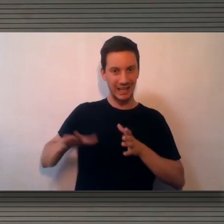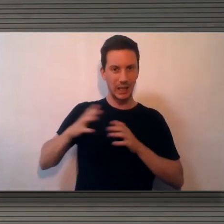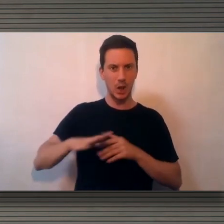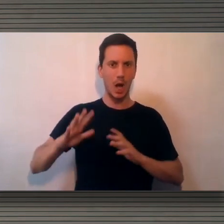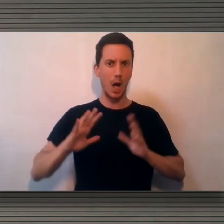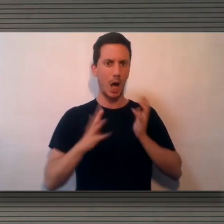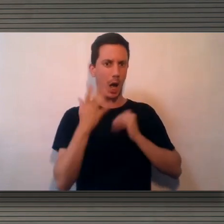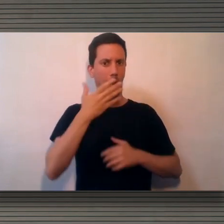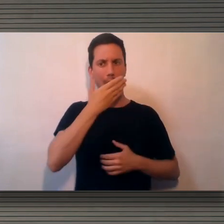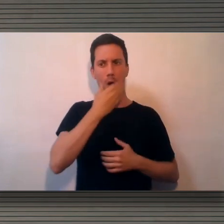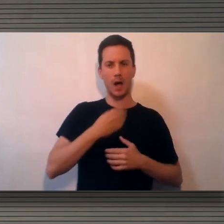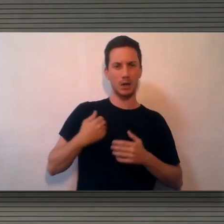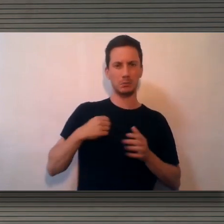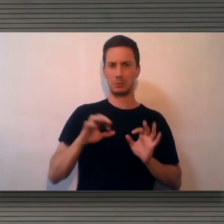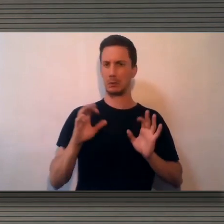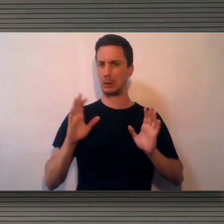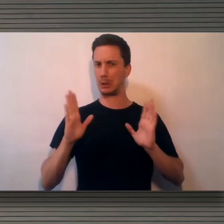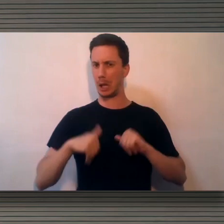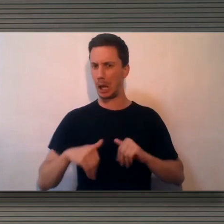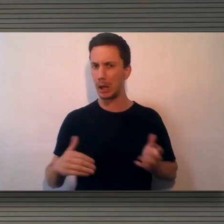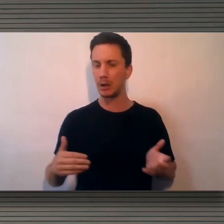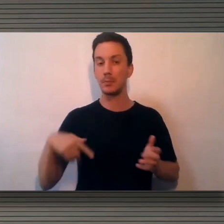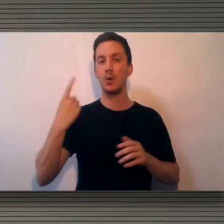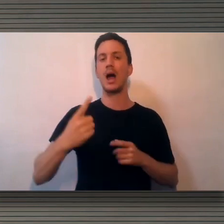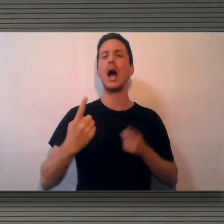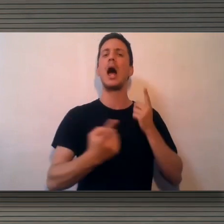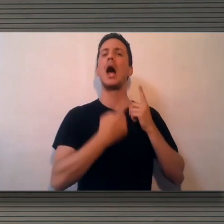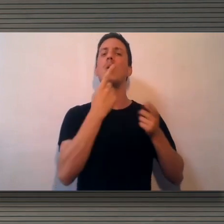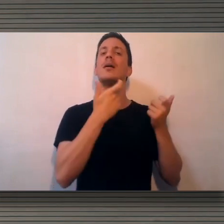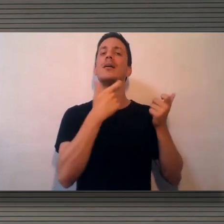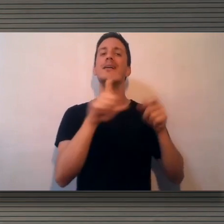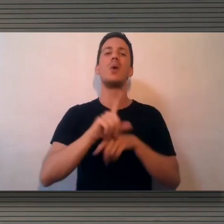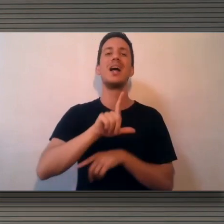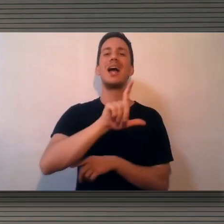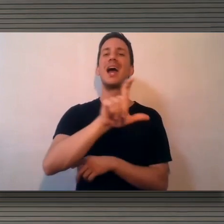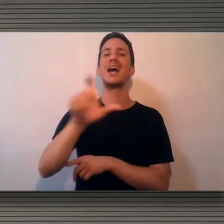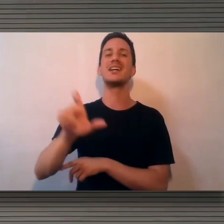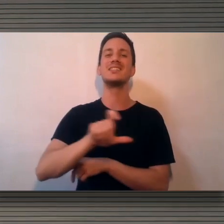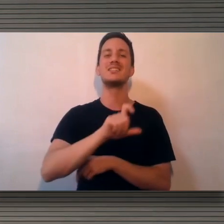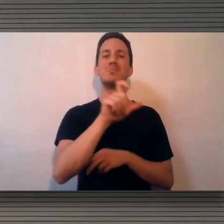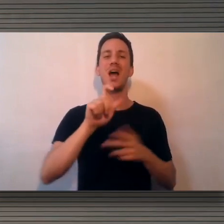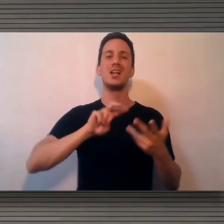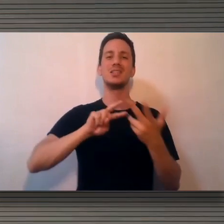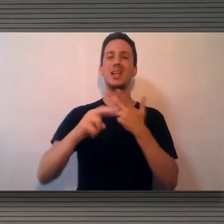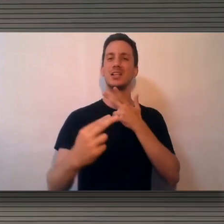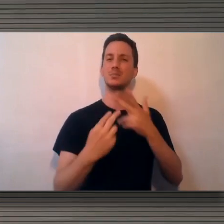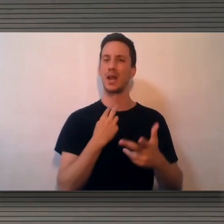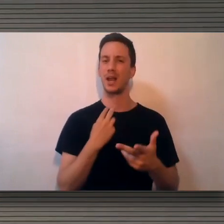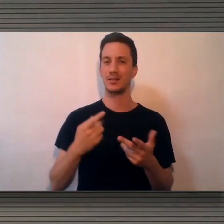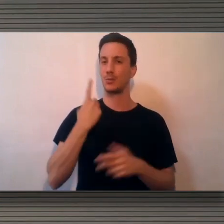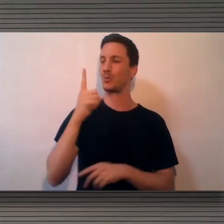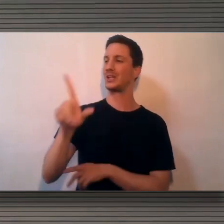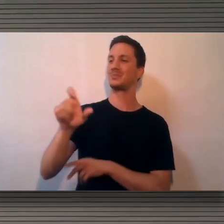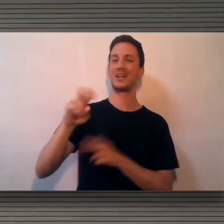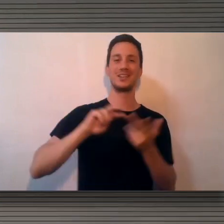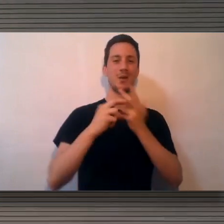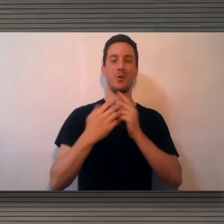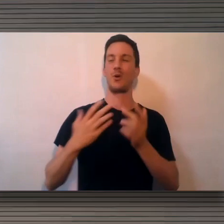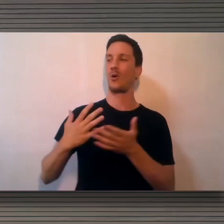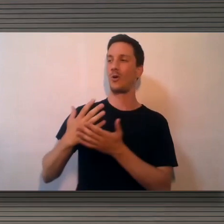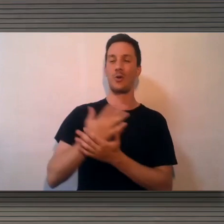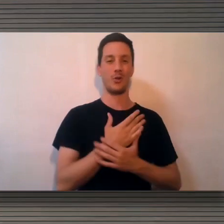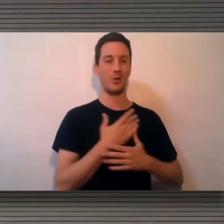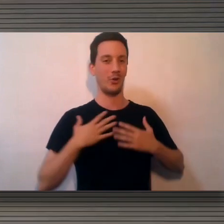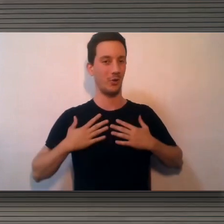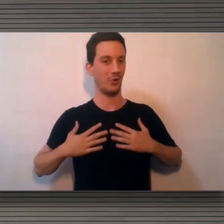hay determinados fotoprotectores, que es lo que digo, como los sprays transparentes. Claro, a todo el mundo le gusta un spray transparente,